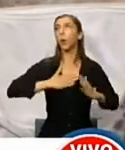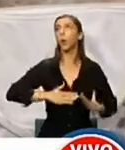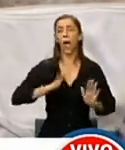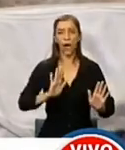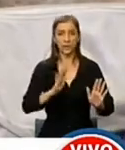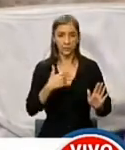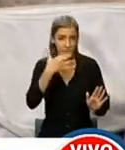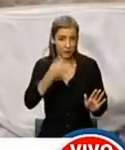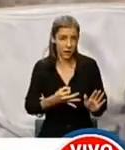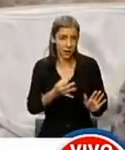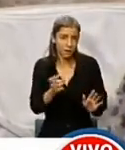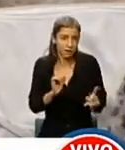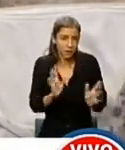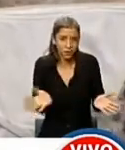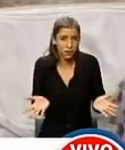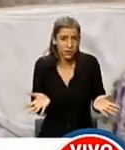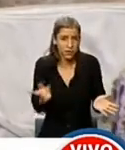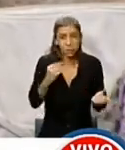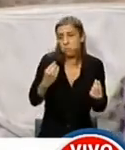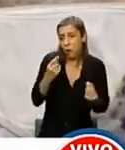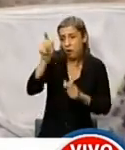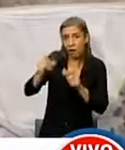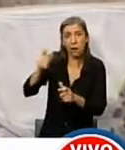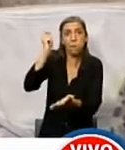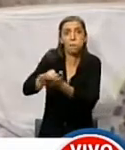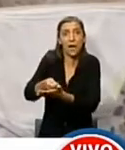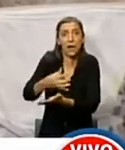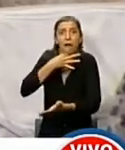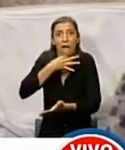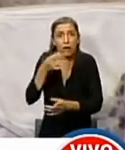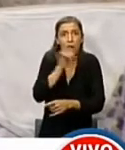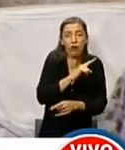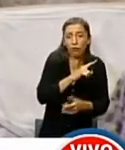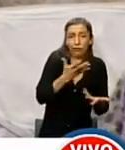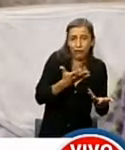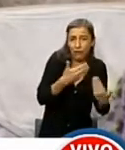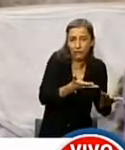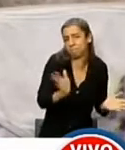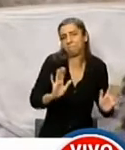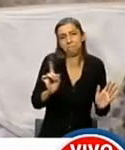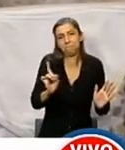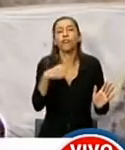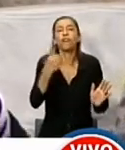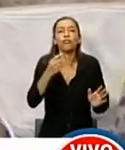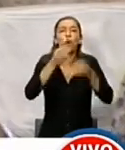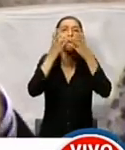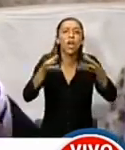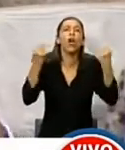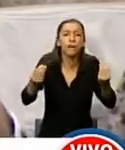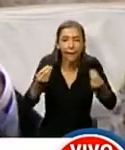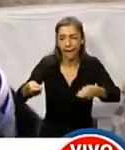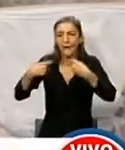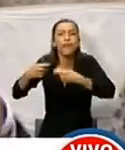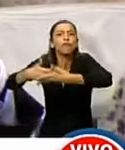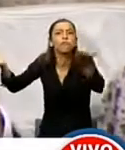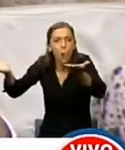para mantener el equilibrio fiscal les cuento algo existe la reducción del gasto público dejen de le